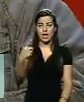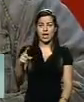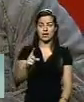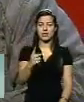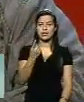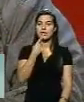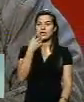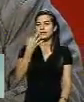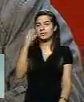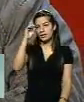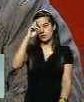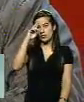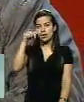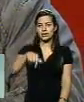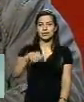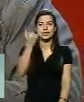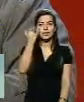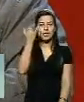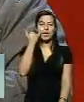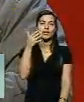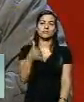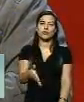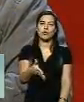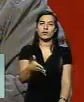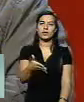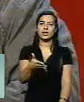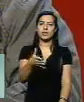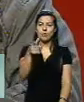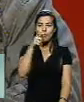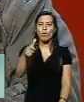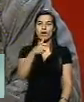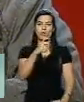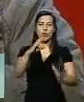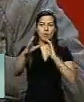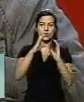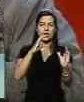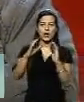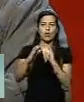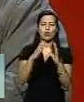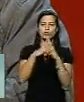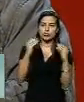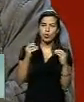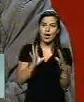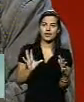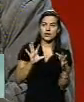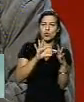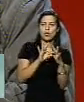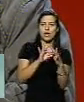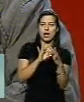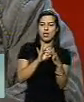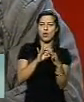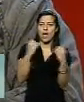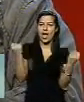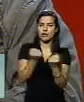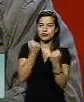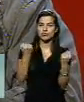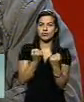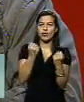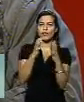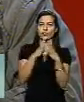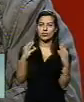Efectivamente, mira, aquí en esta idea de eso del pueblo comunicador articulado en esta acción del